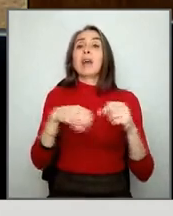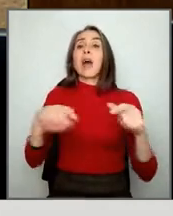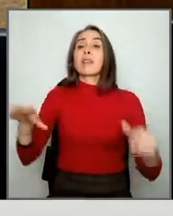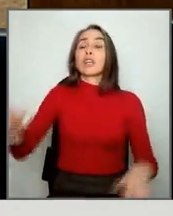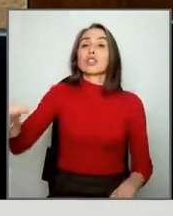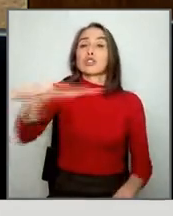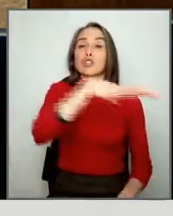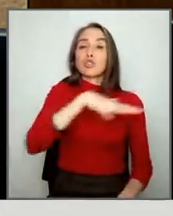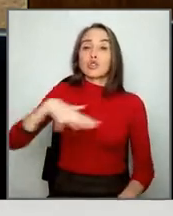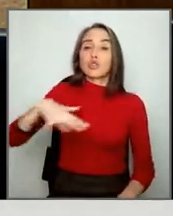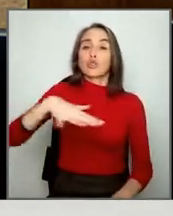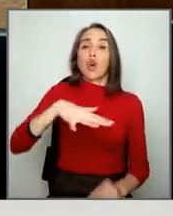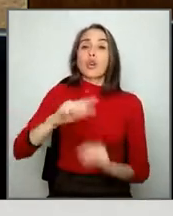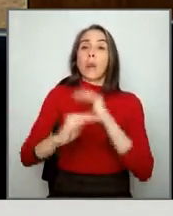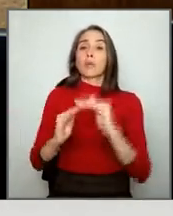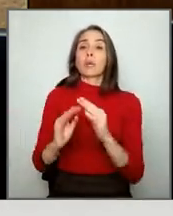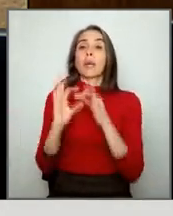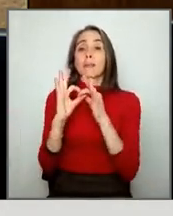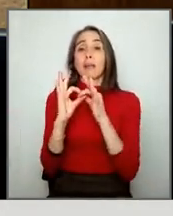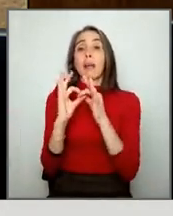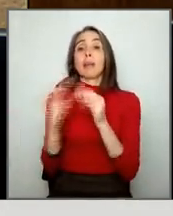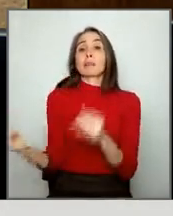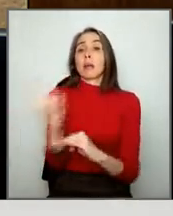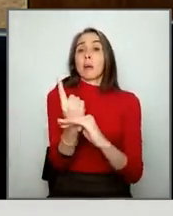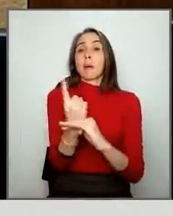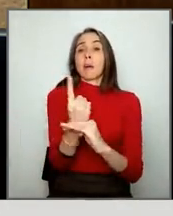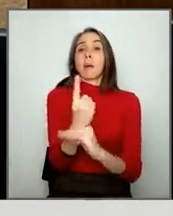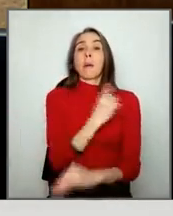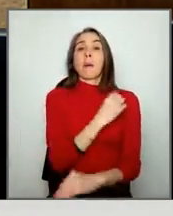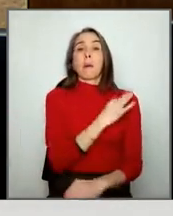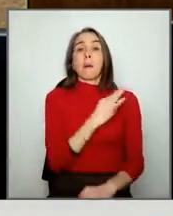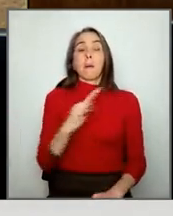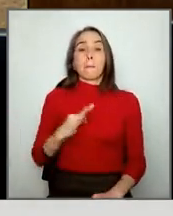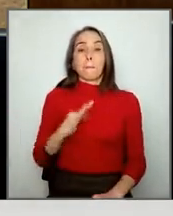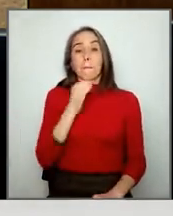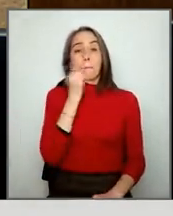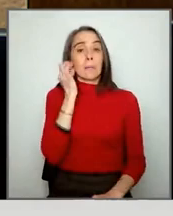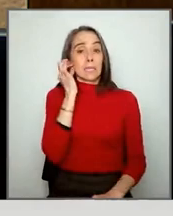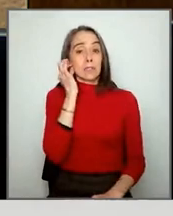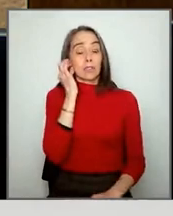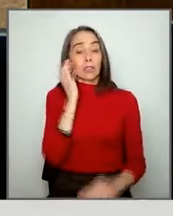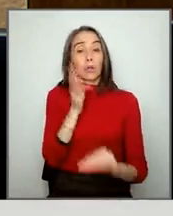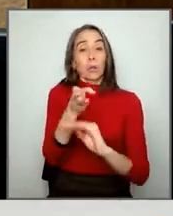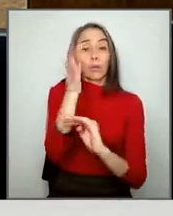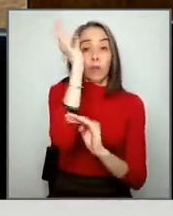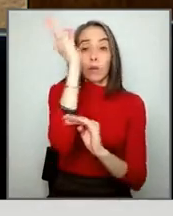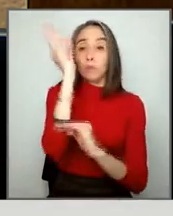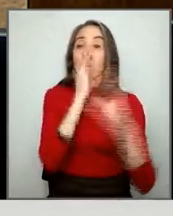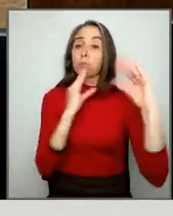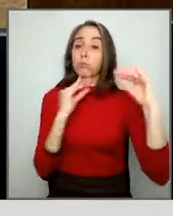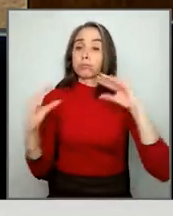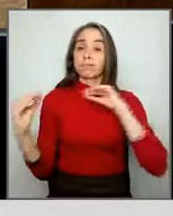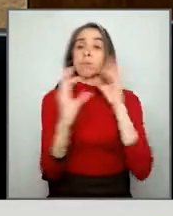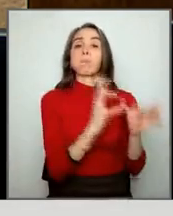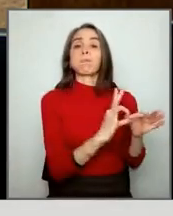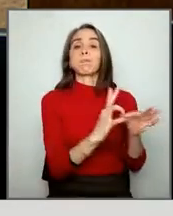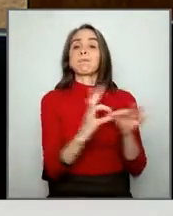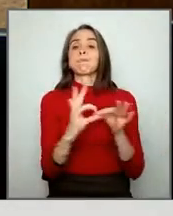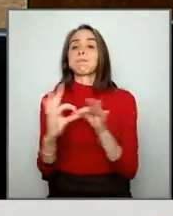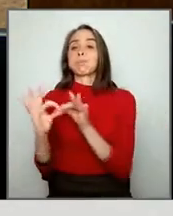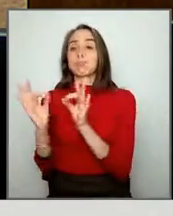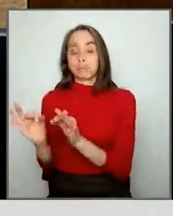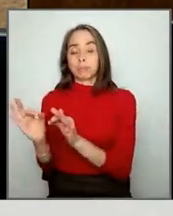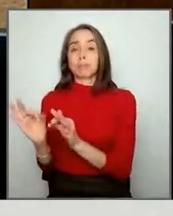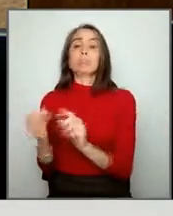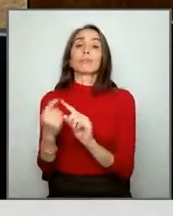contar con ministros que estén debatiendo con argumentos en las distintas instancias Qué duda cabe que chile es un